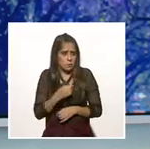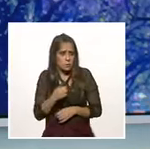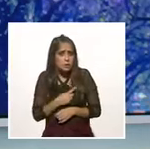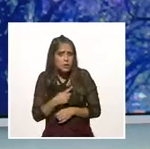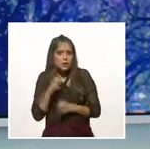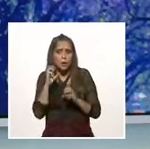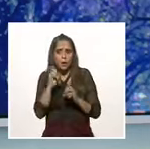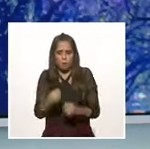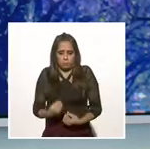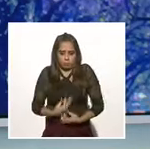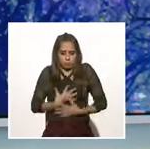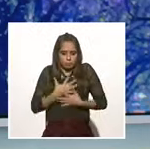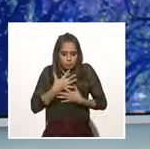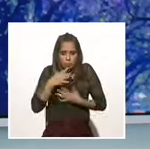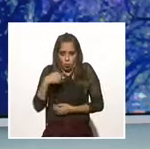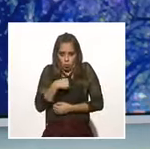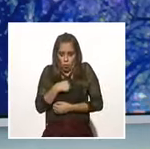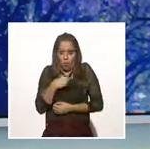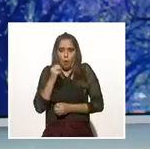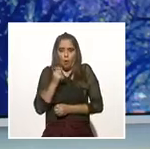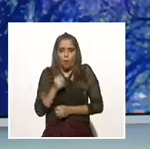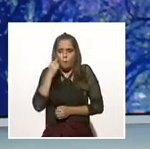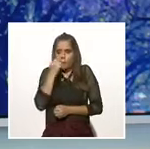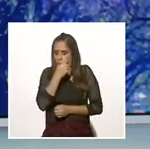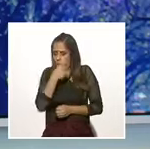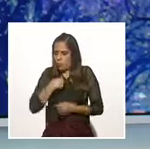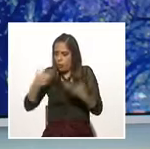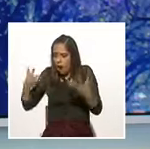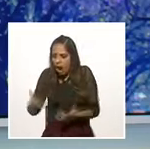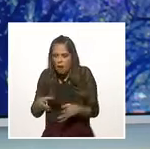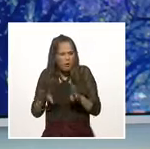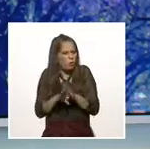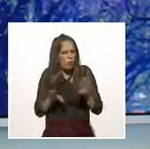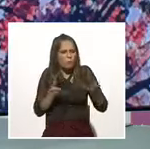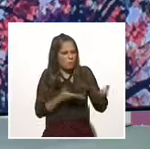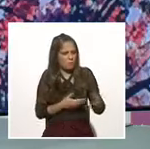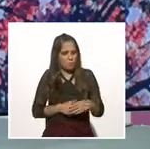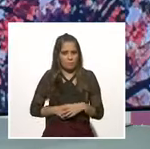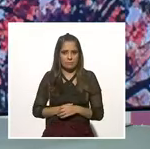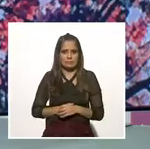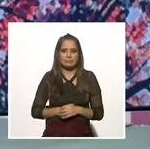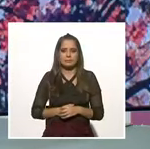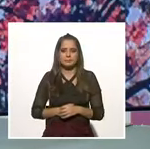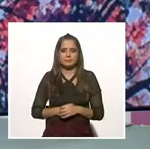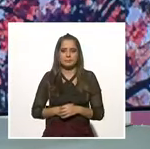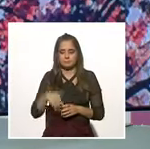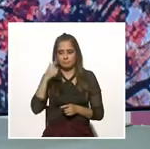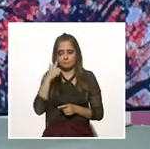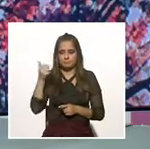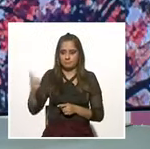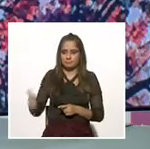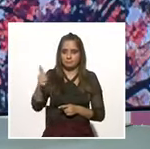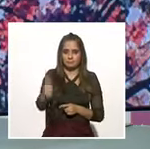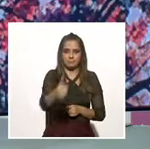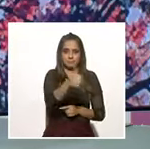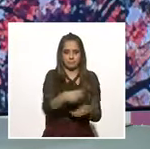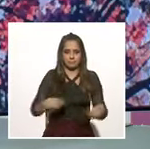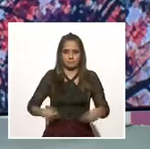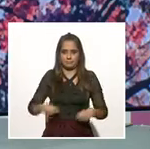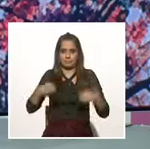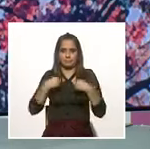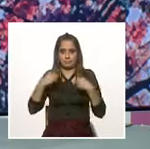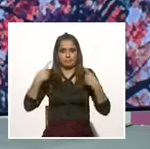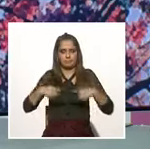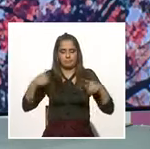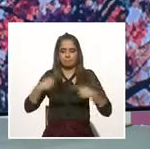de repente, lo elegimos? ¿Cómo se da? Bueno, en cada espacio donde exista vida hay